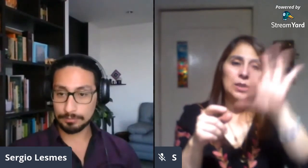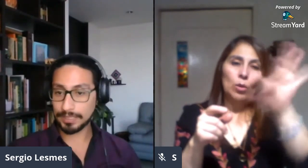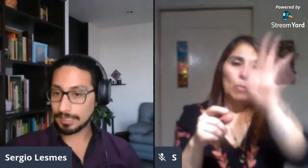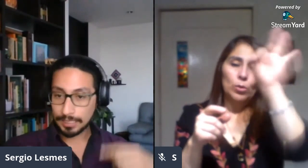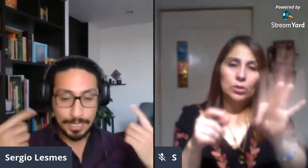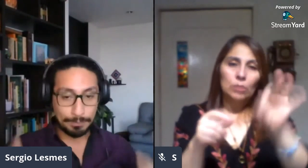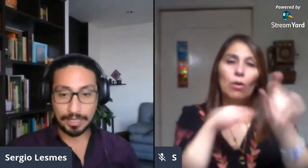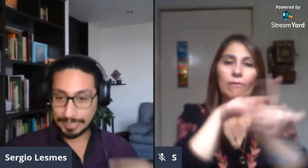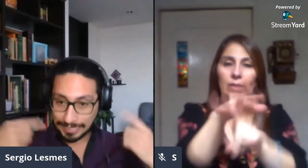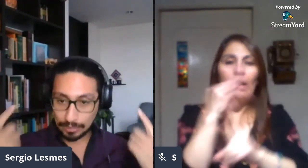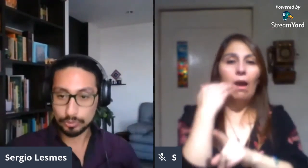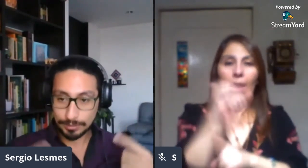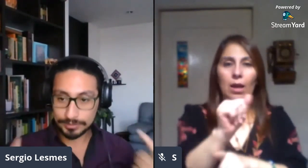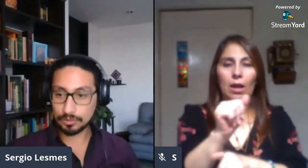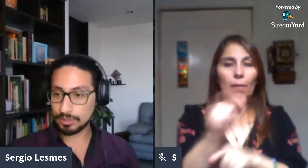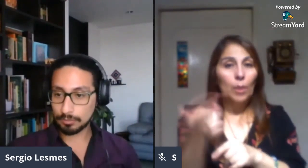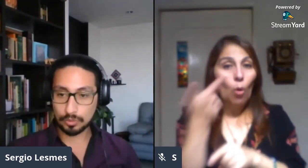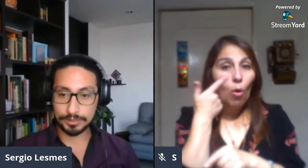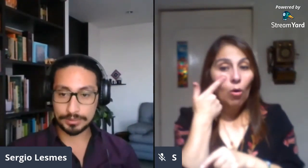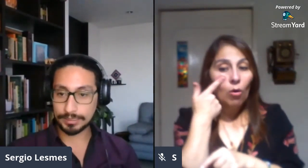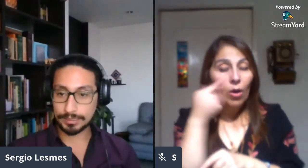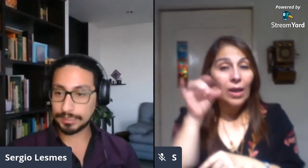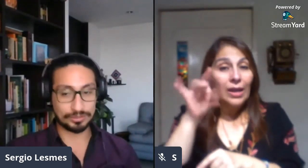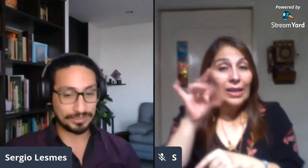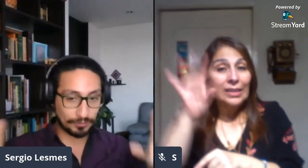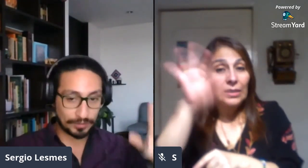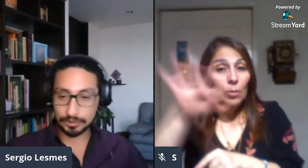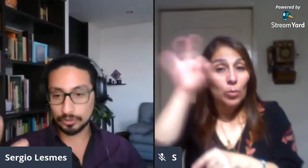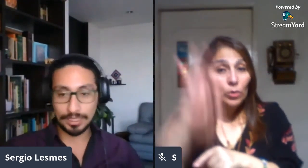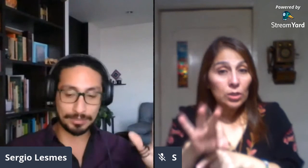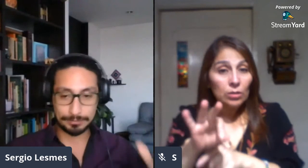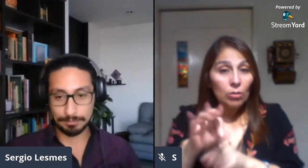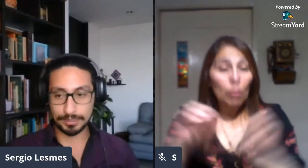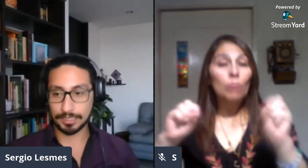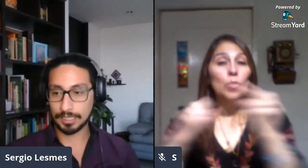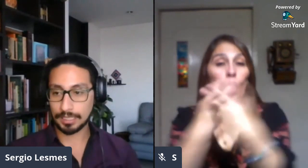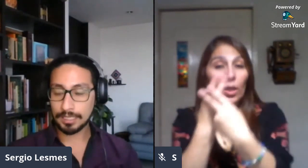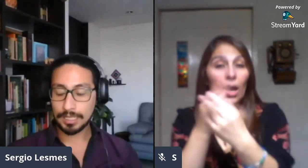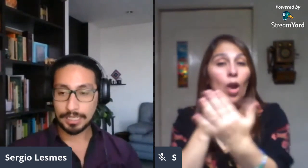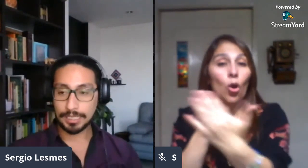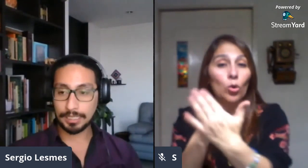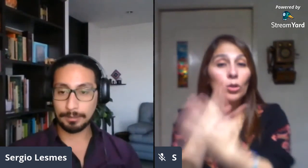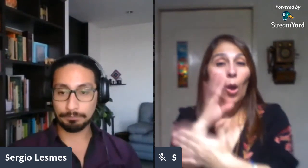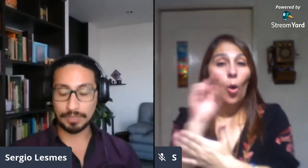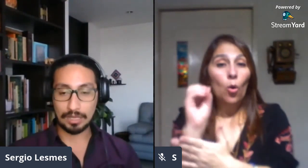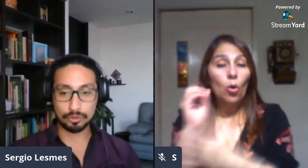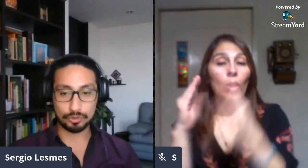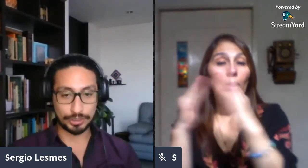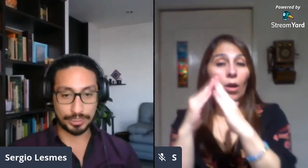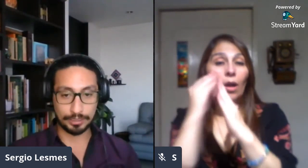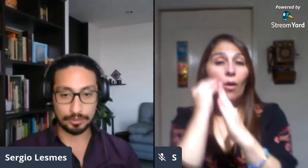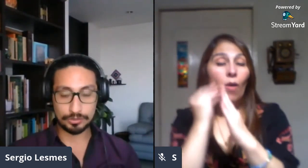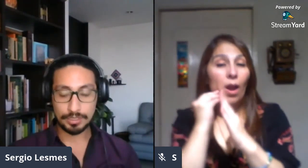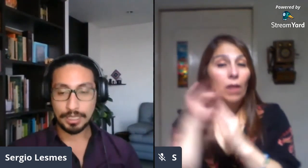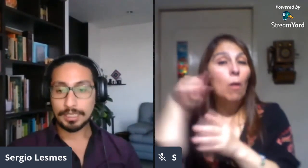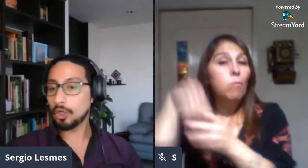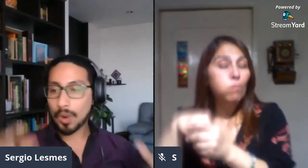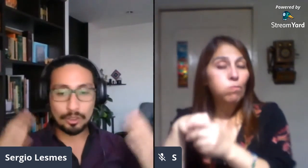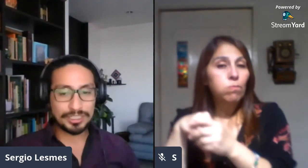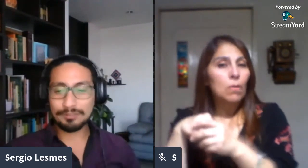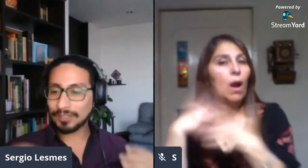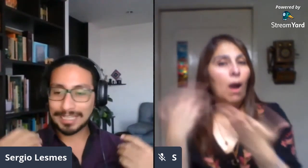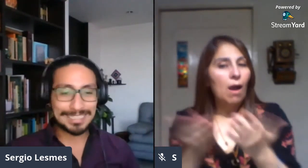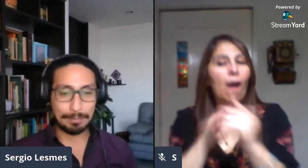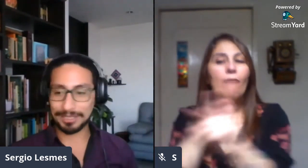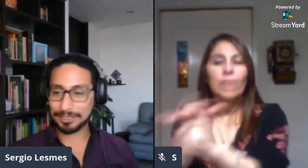tema, ¿no? Para que justamente nos demos cuenta de que no está afectando de la misma manera a los dos géneros, lo